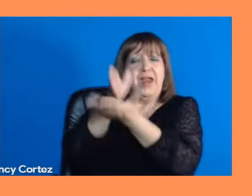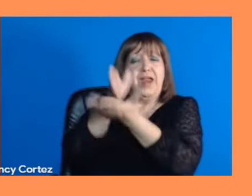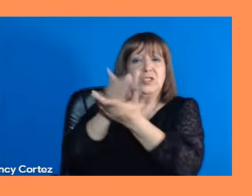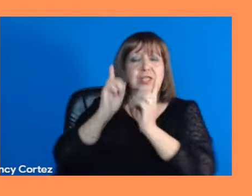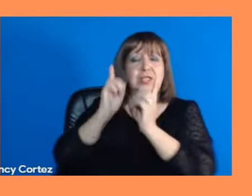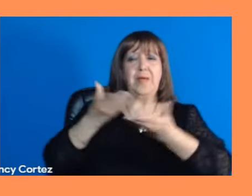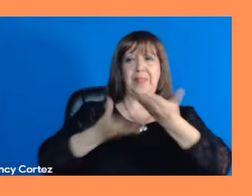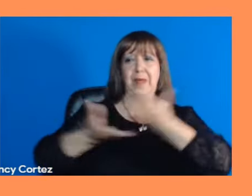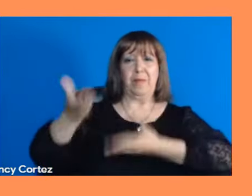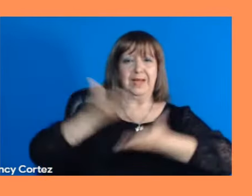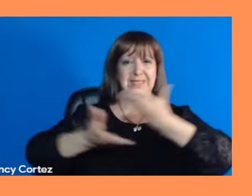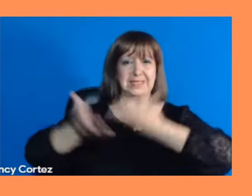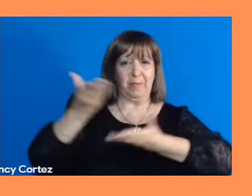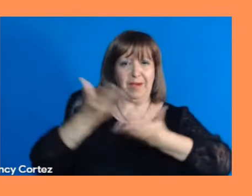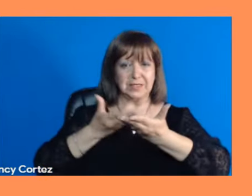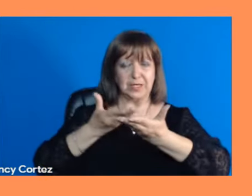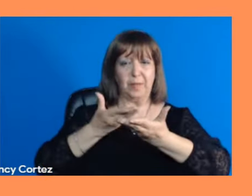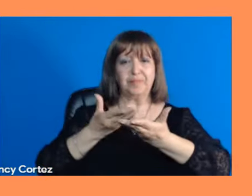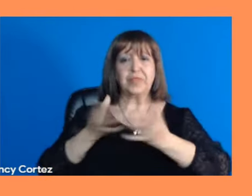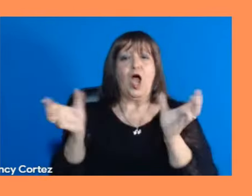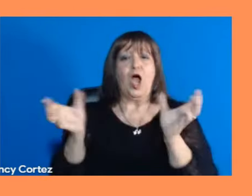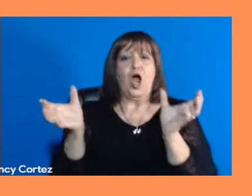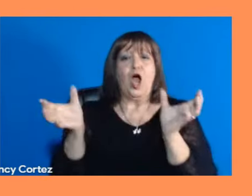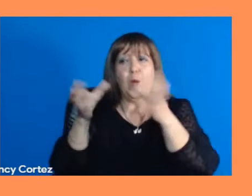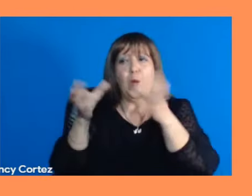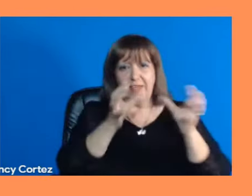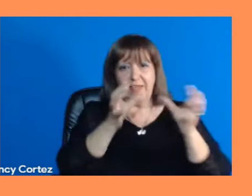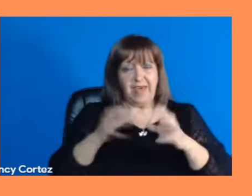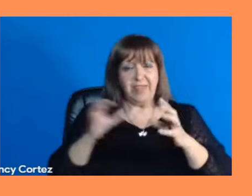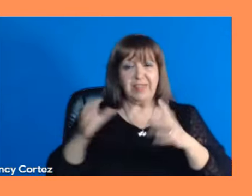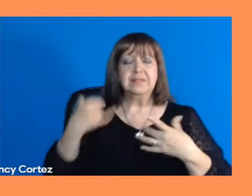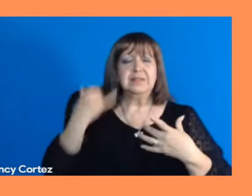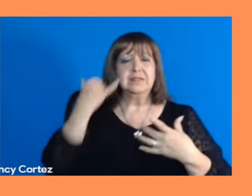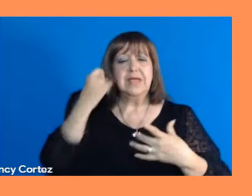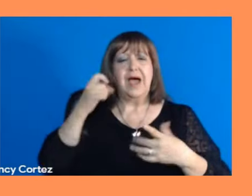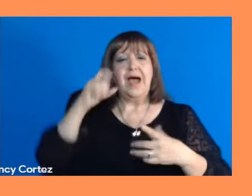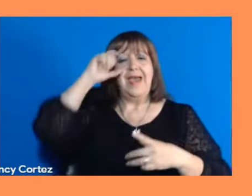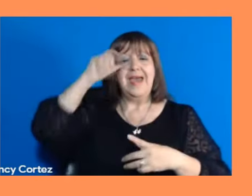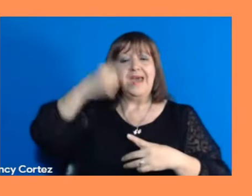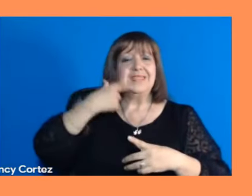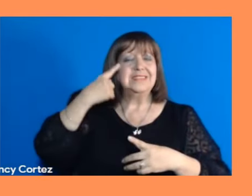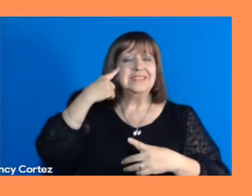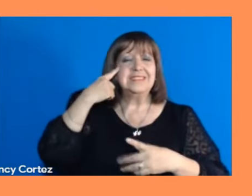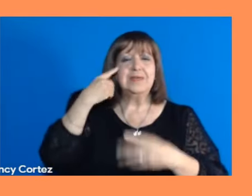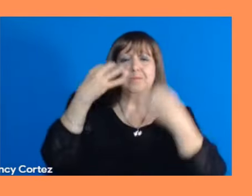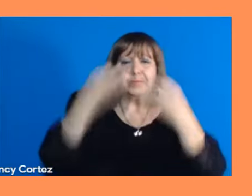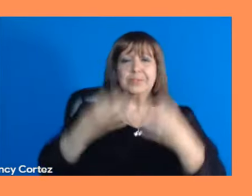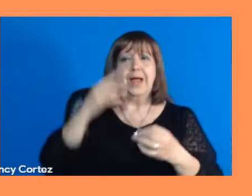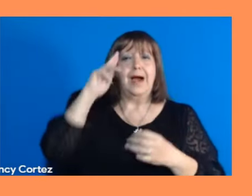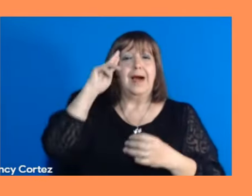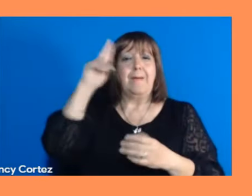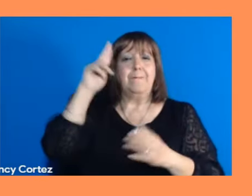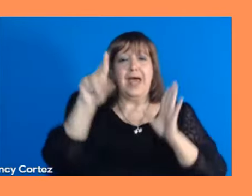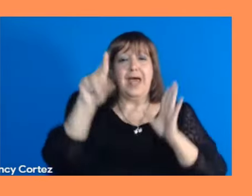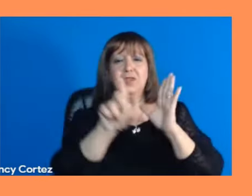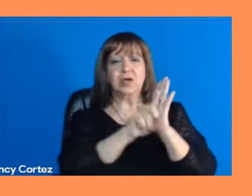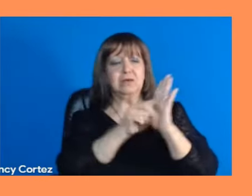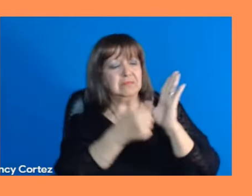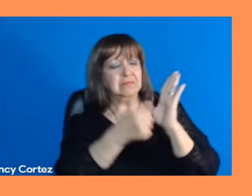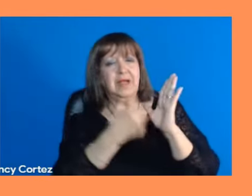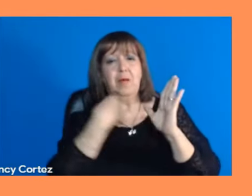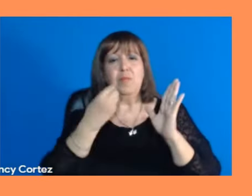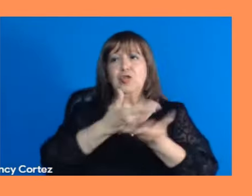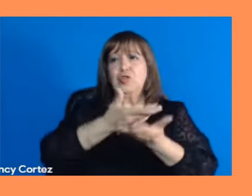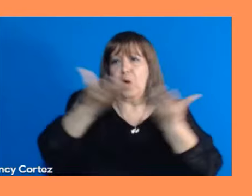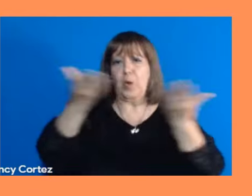Las comunidades encuentran en la ESI un marco de respeto por la otredad y una propuesta al